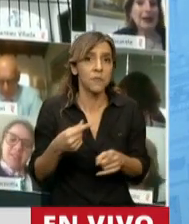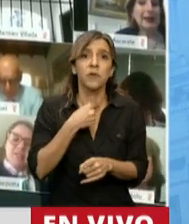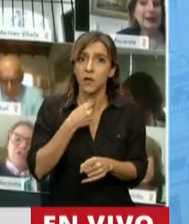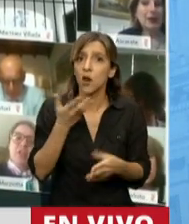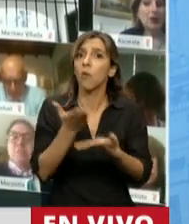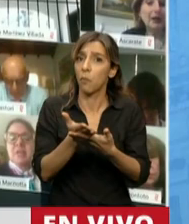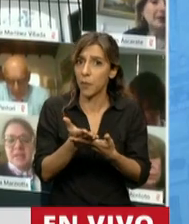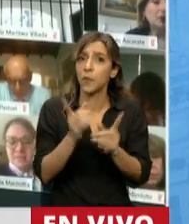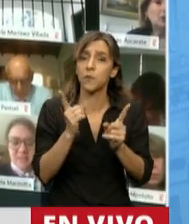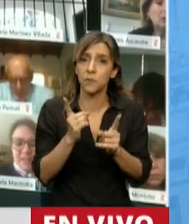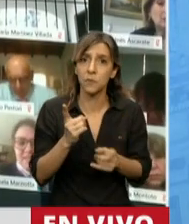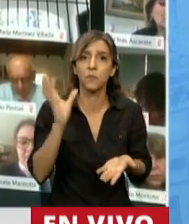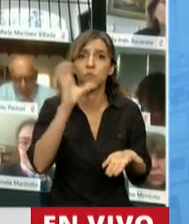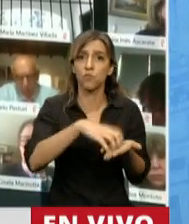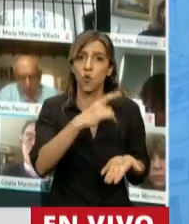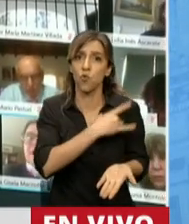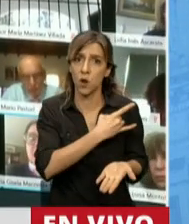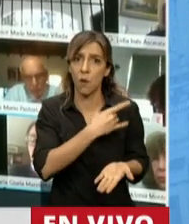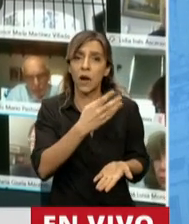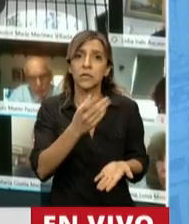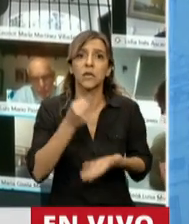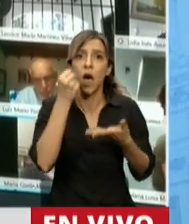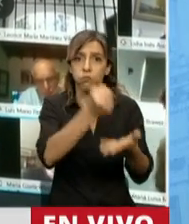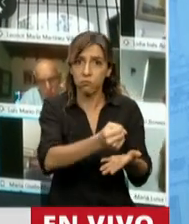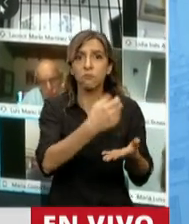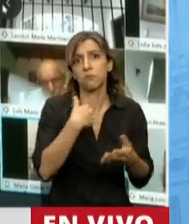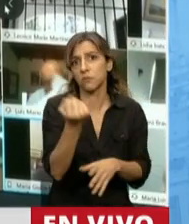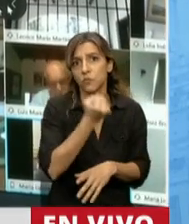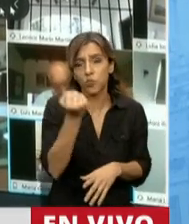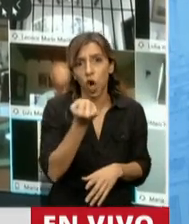son paliativos. Necesitamos ir a soluciones de fondo.